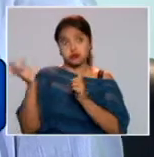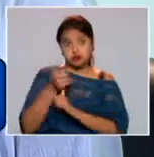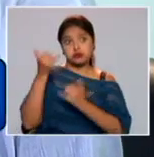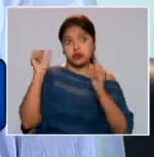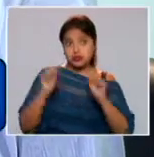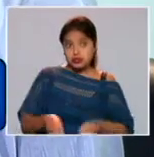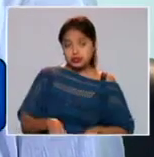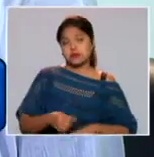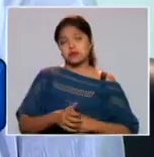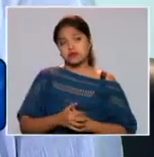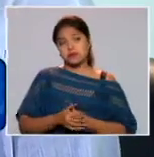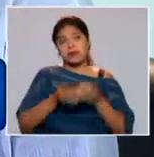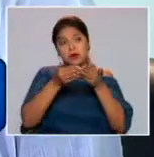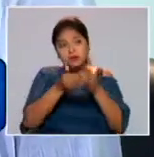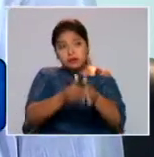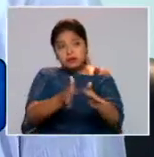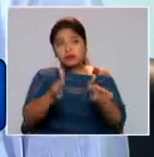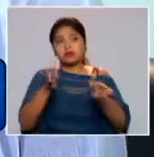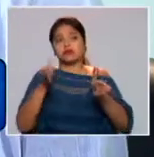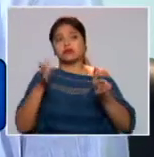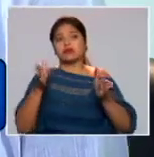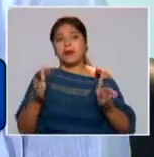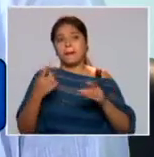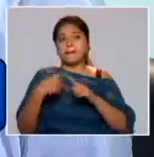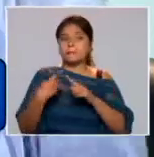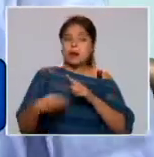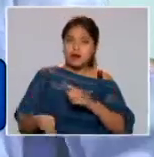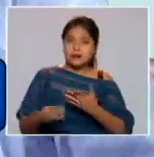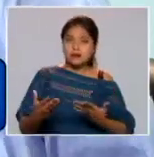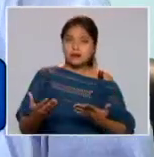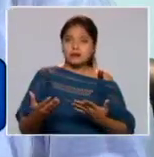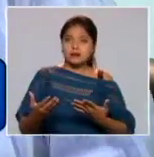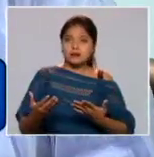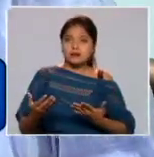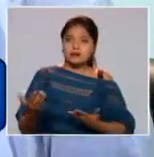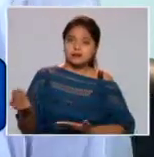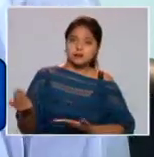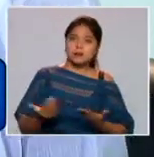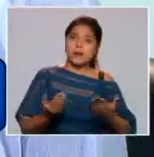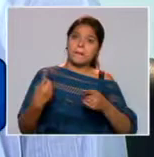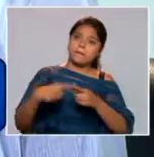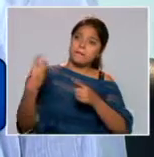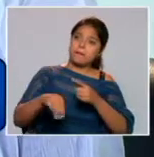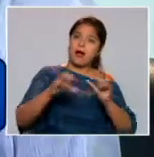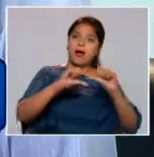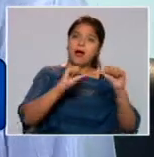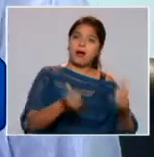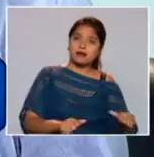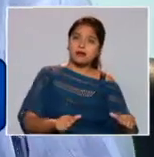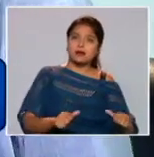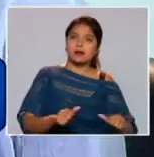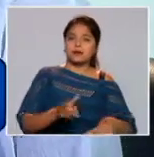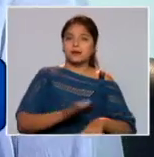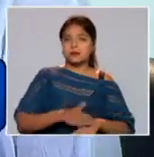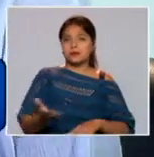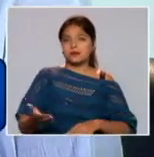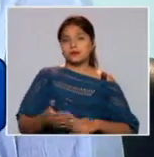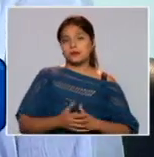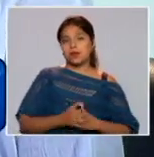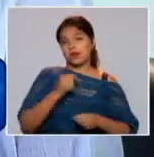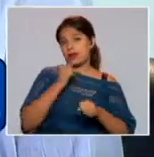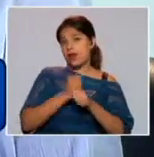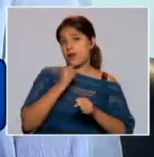abrir puertas abrir puertas tocar y abrir puertas e invitar a más artistas porque es que pues